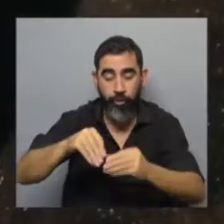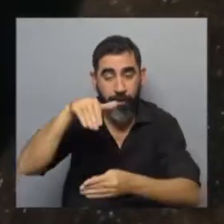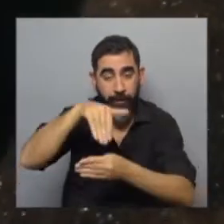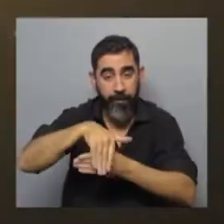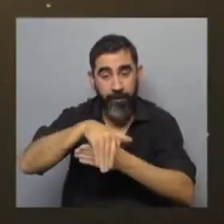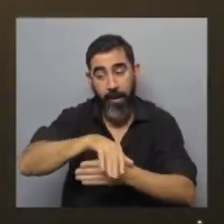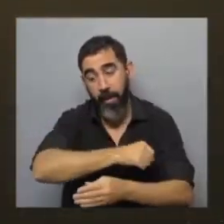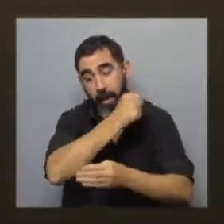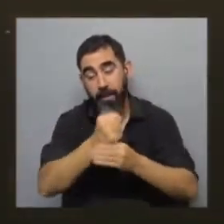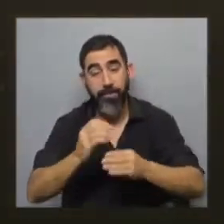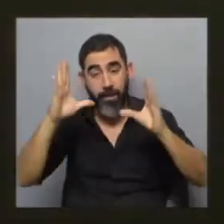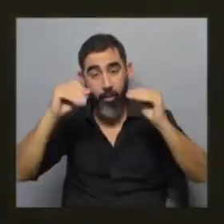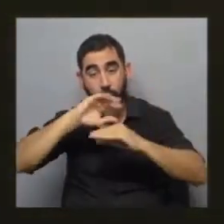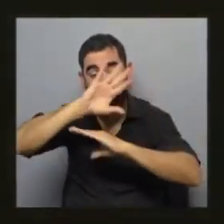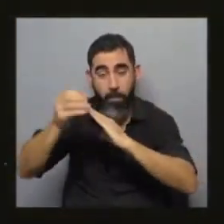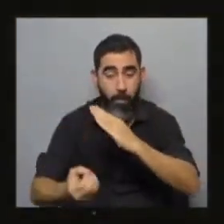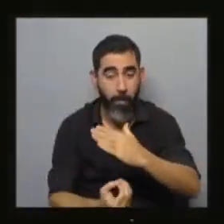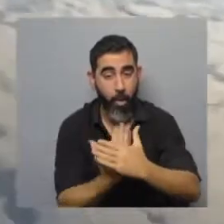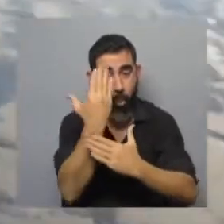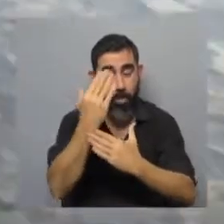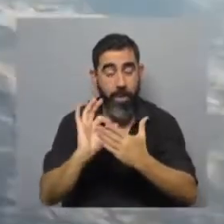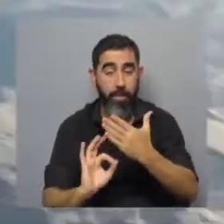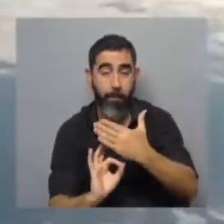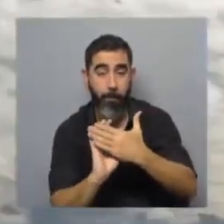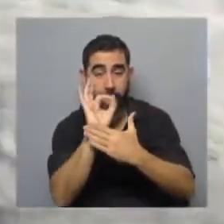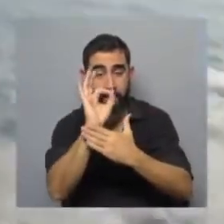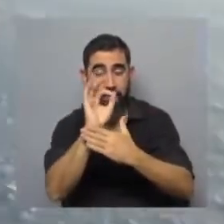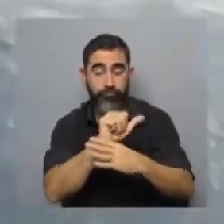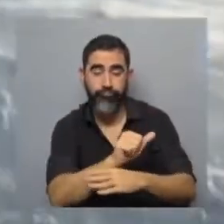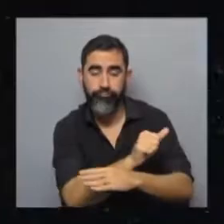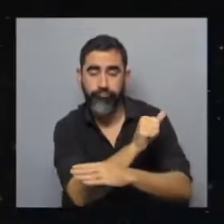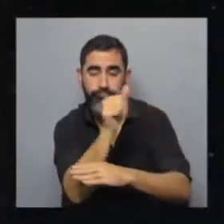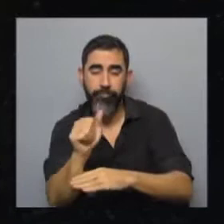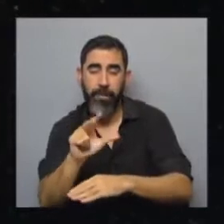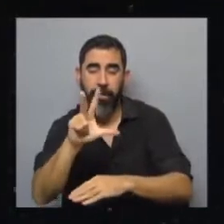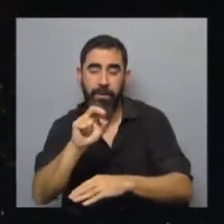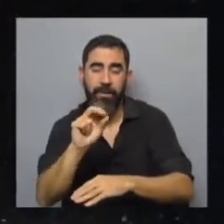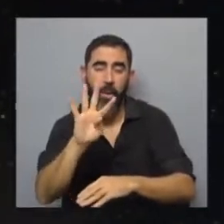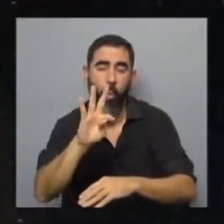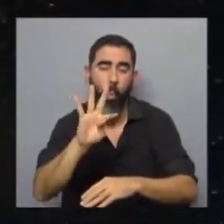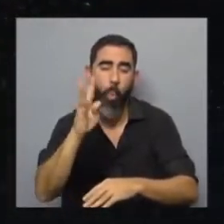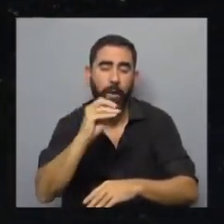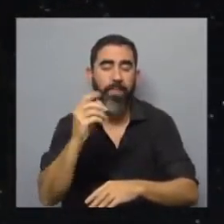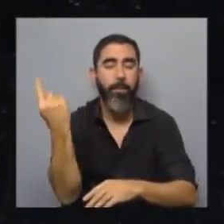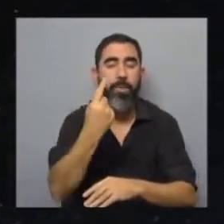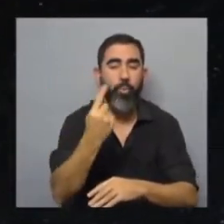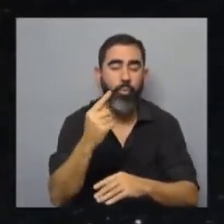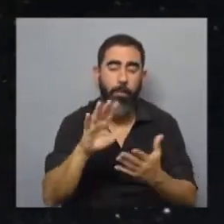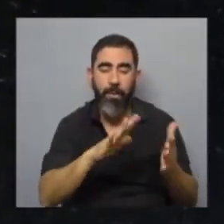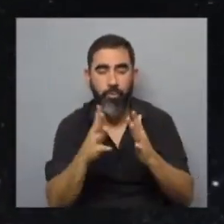esa noche hasta el amanecer del día siguiente, en un recorrido que lleva unos 30-40 minutos.